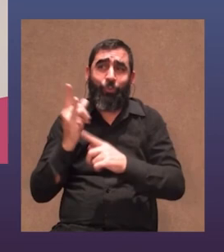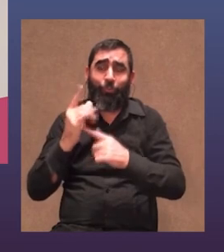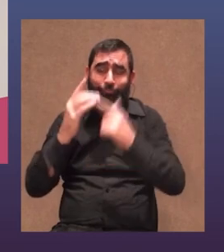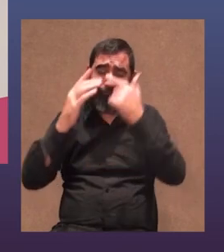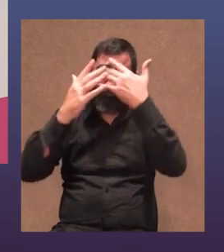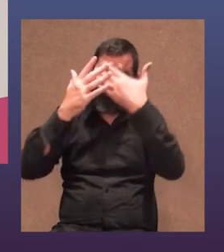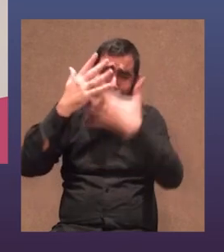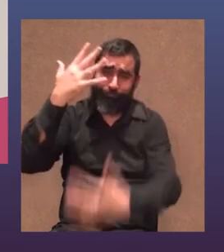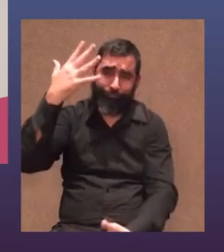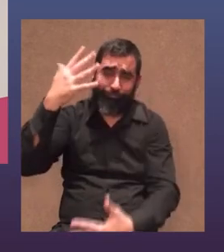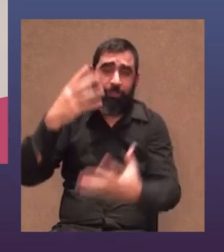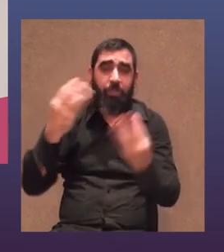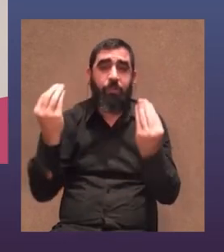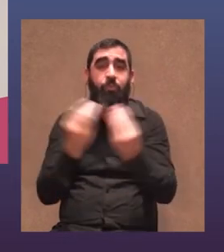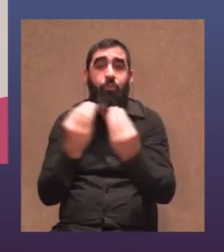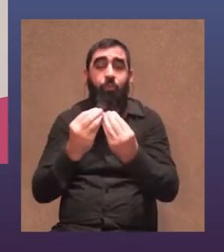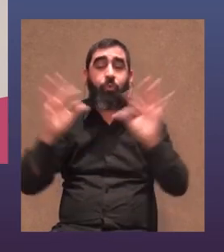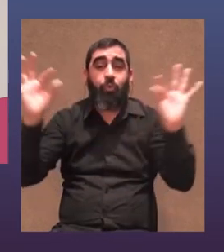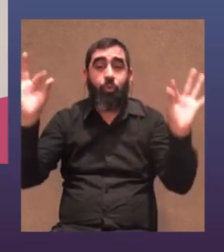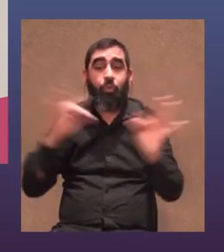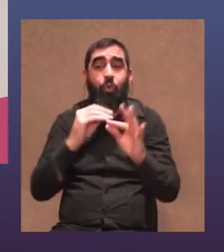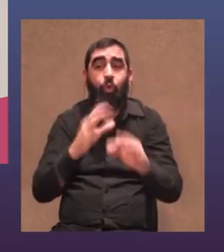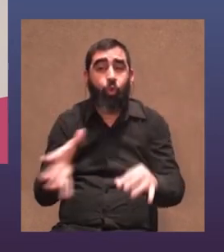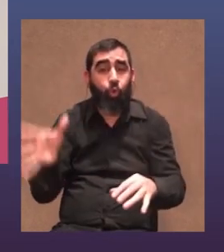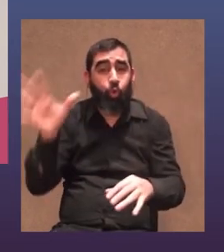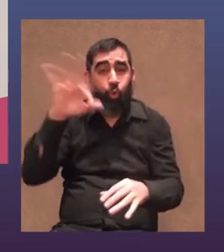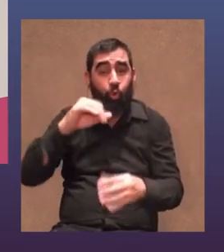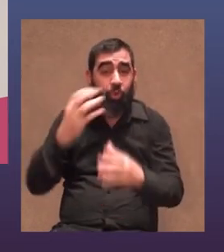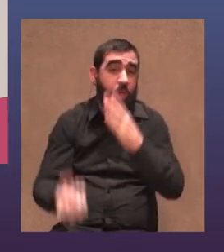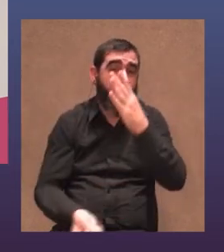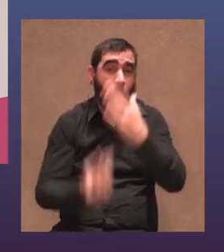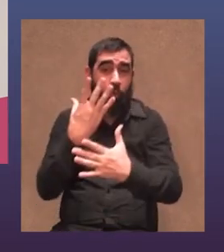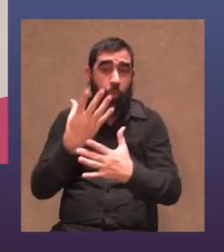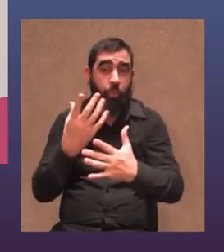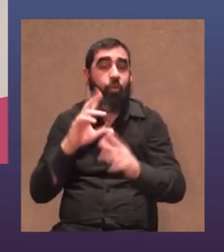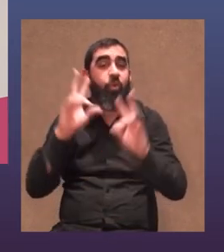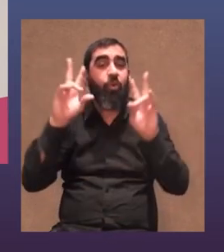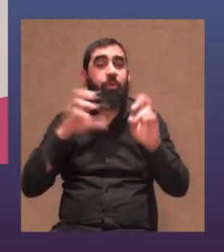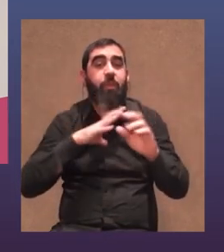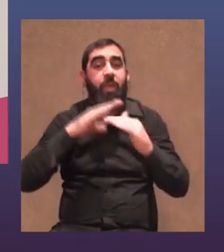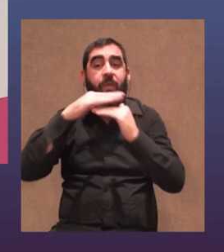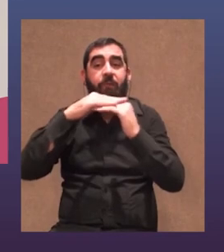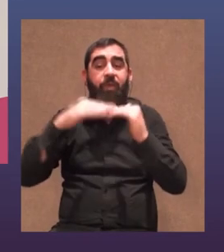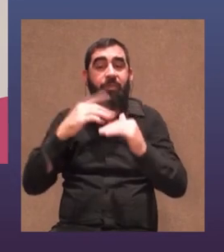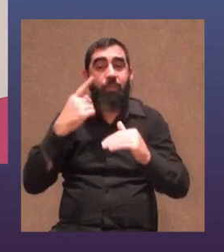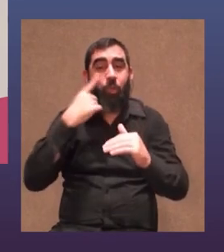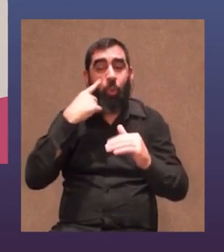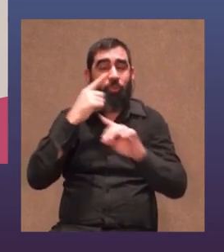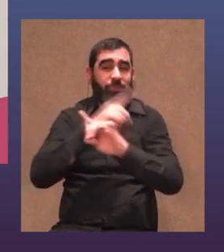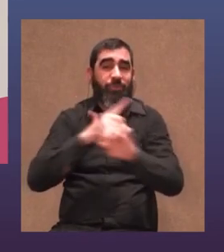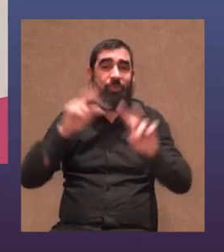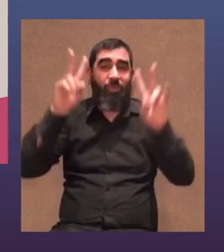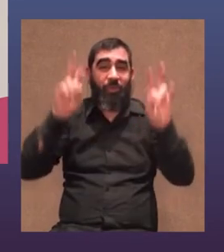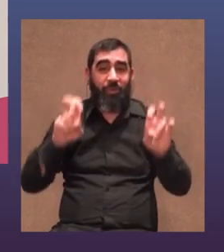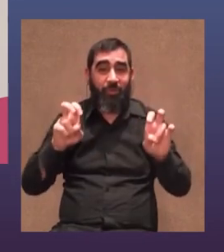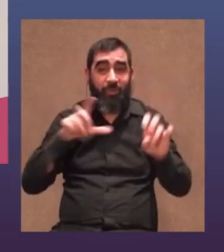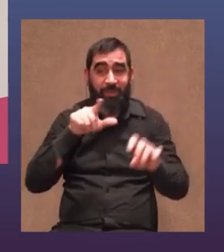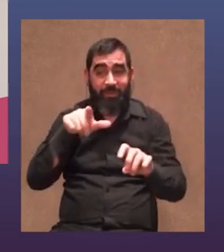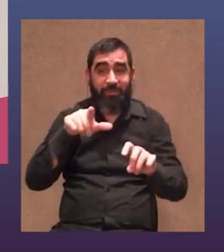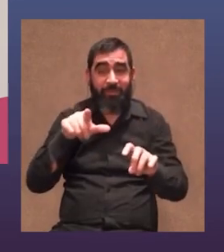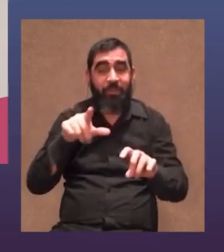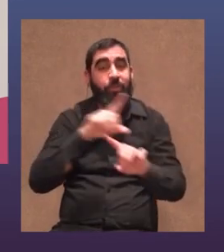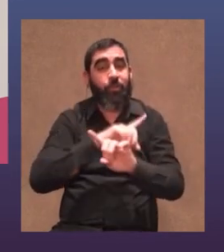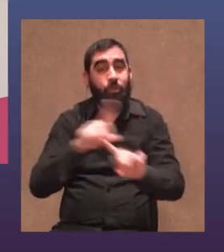aleatoria, entonces todos los días es un tema nuevo, ya no es sobre la base del conocimiento del tema, o sea, de que